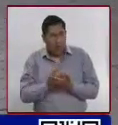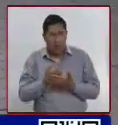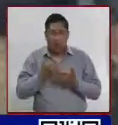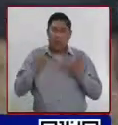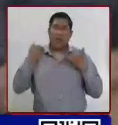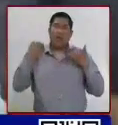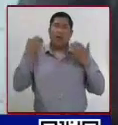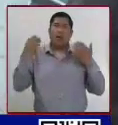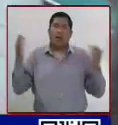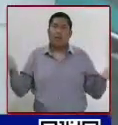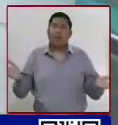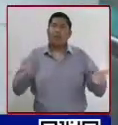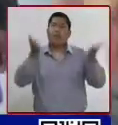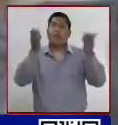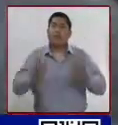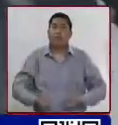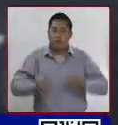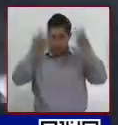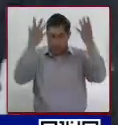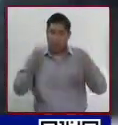alivia muchísimo.